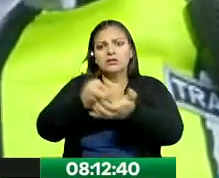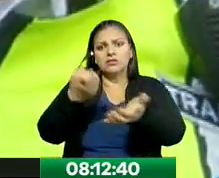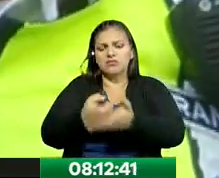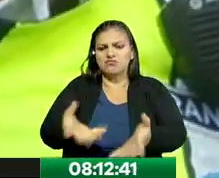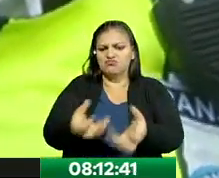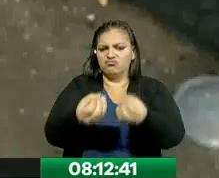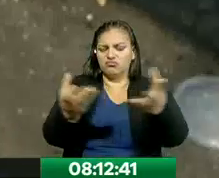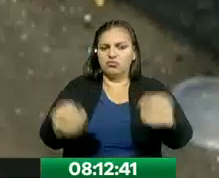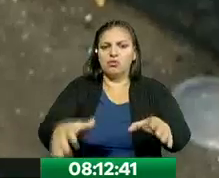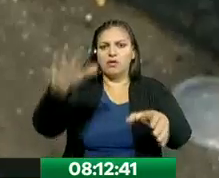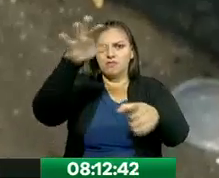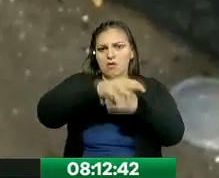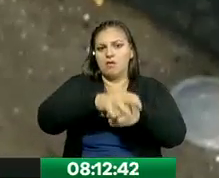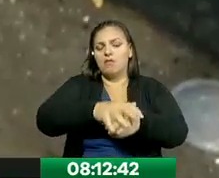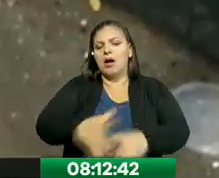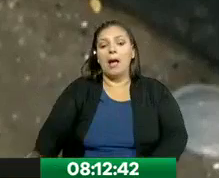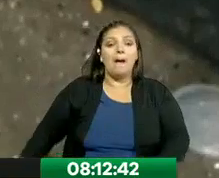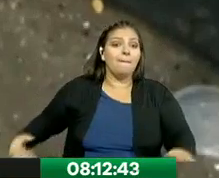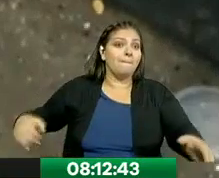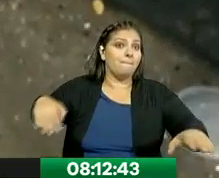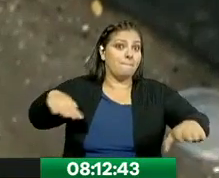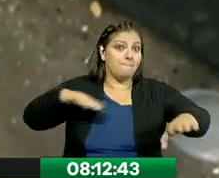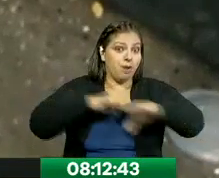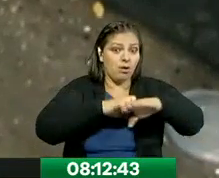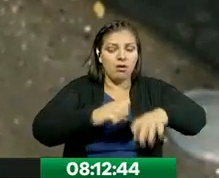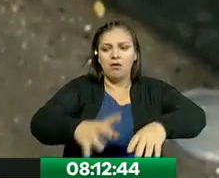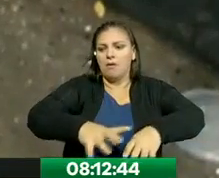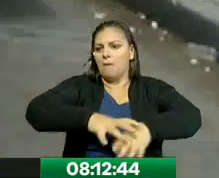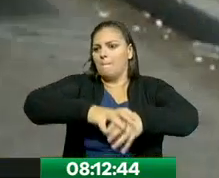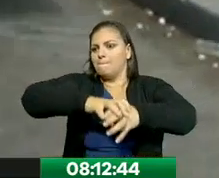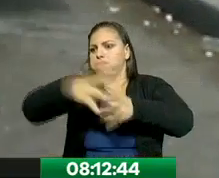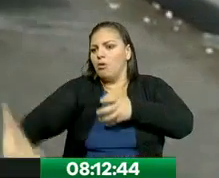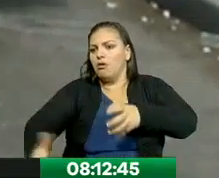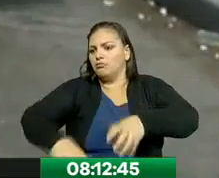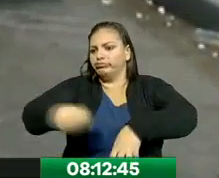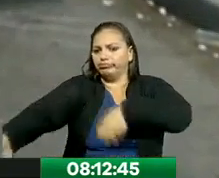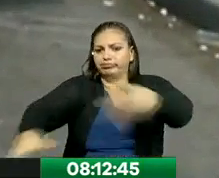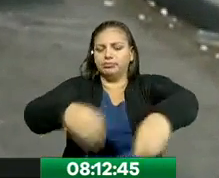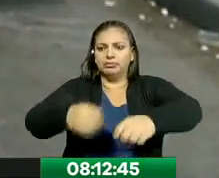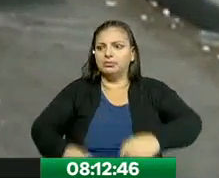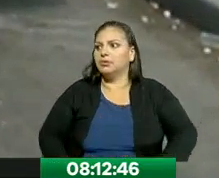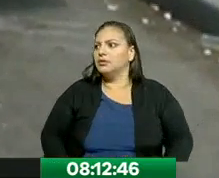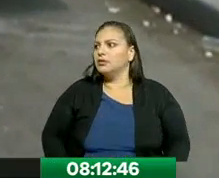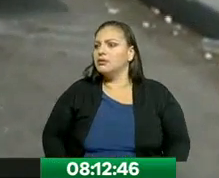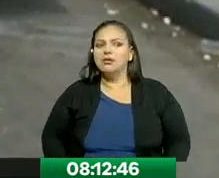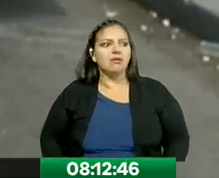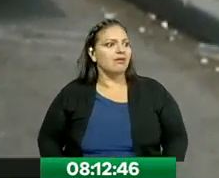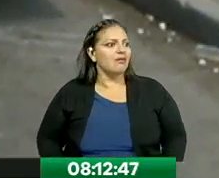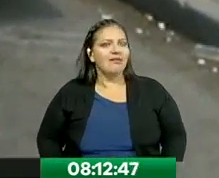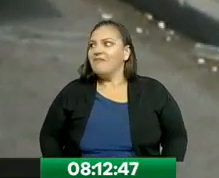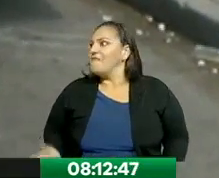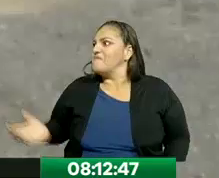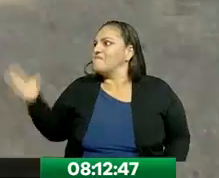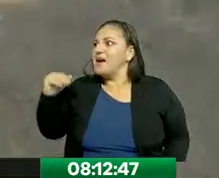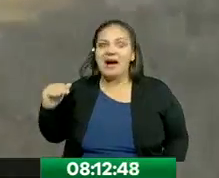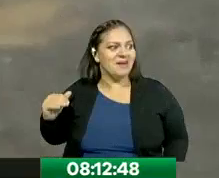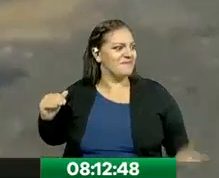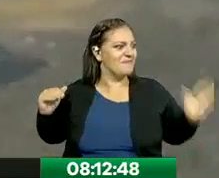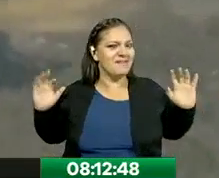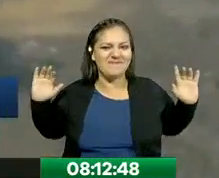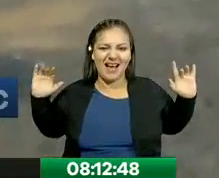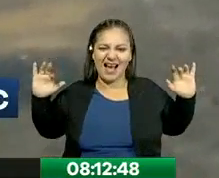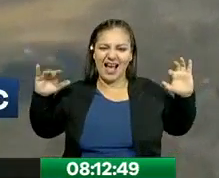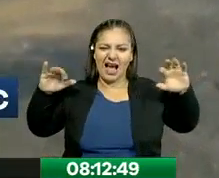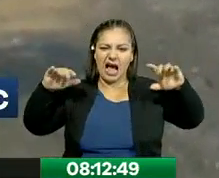derramó en la calzada y la gente aprovechó y no vio otro recurso que tomar y posesión de